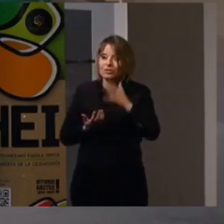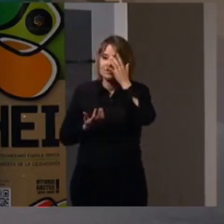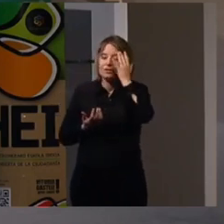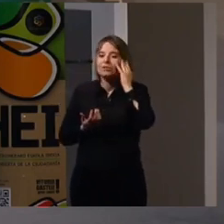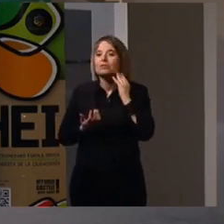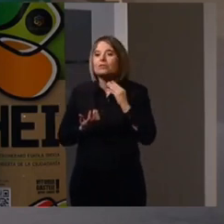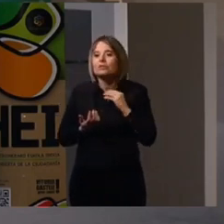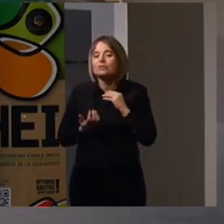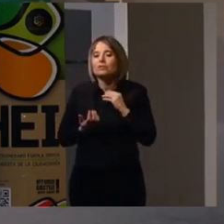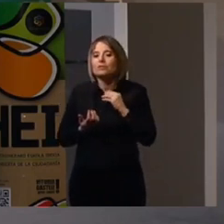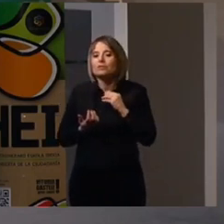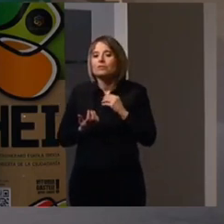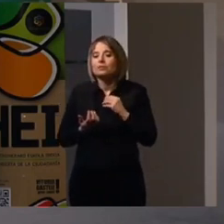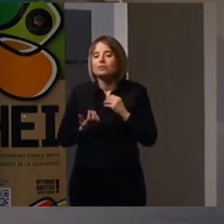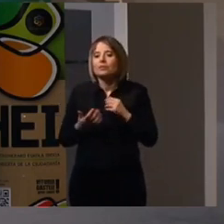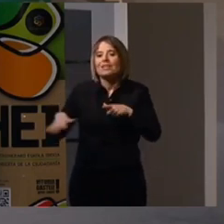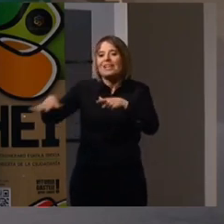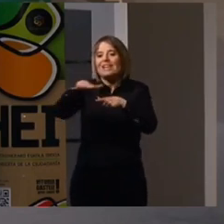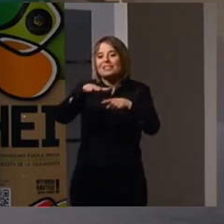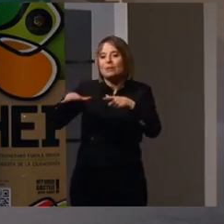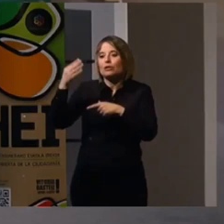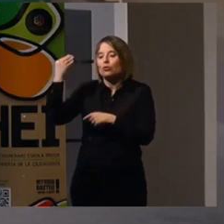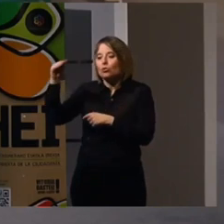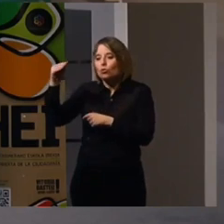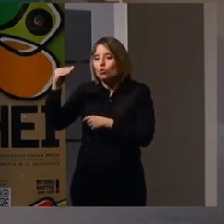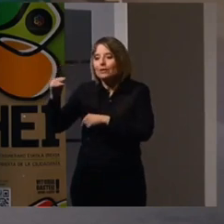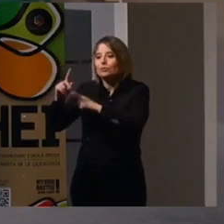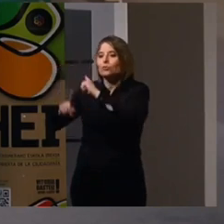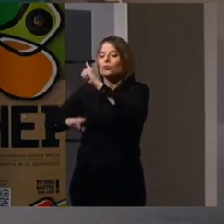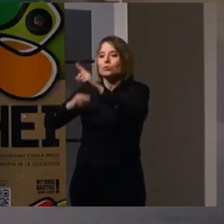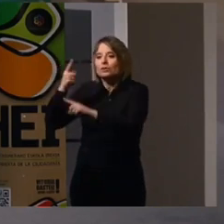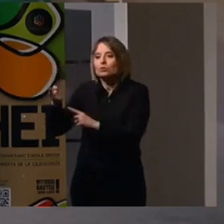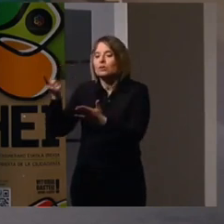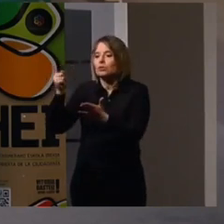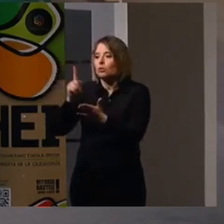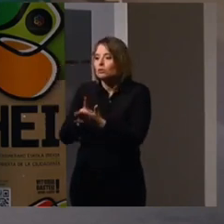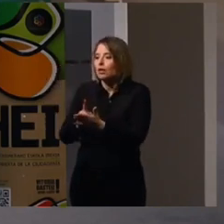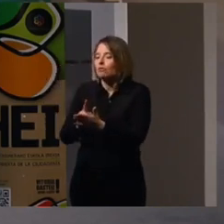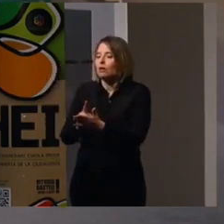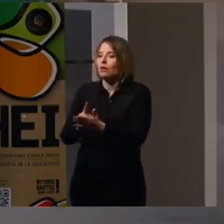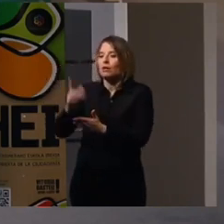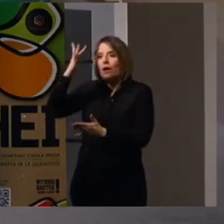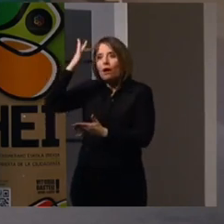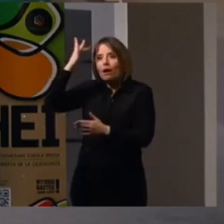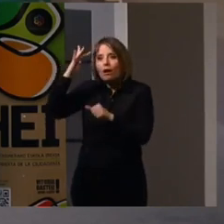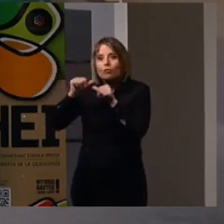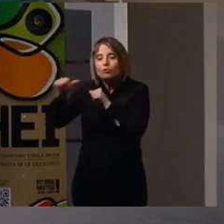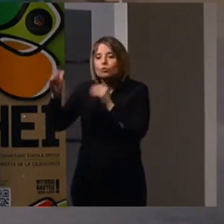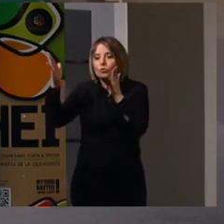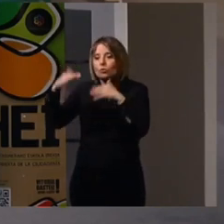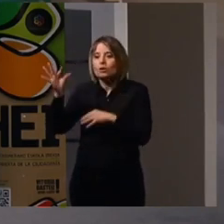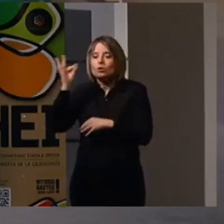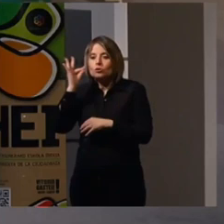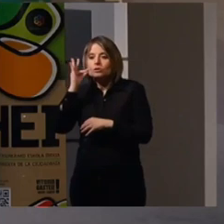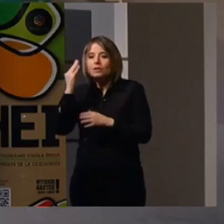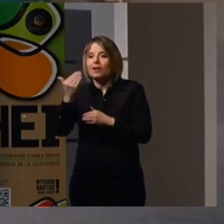Entonces, un poco también qué espacio se deja a la juventud, porque luego volvemos a la desesperanza, al no tengo futuro, ¿no? O a esta chica que